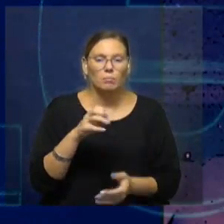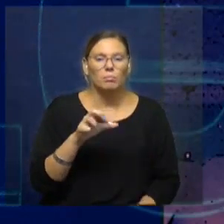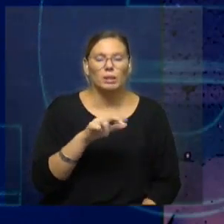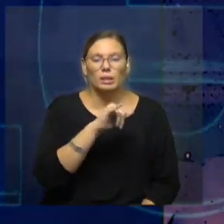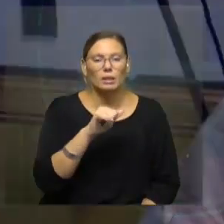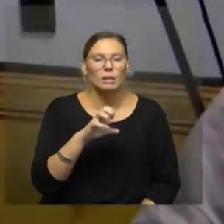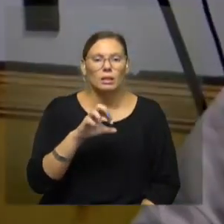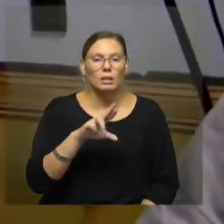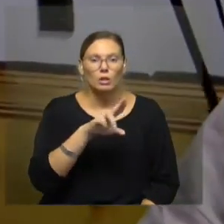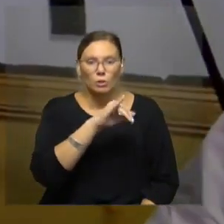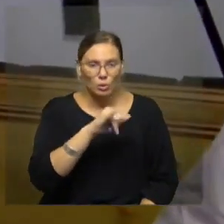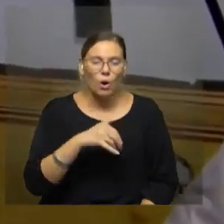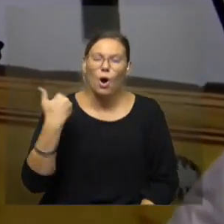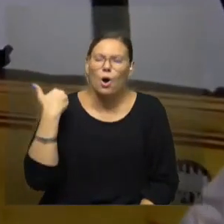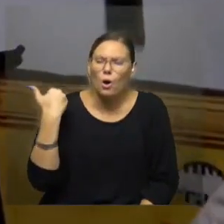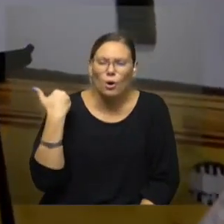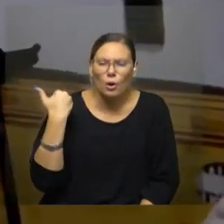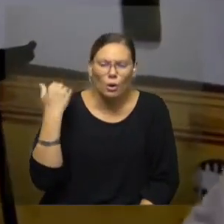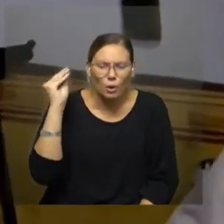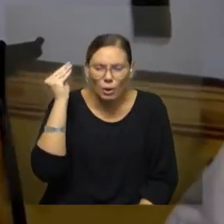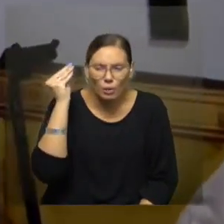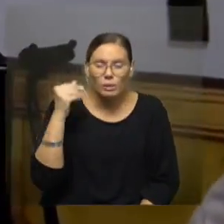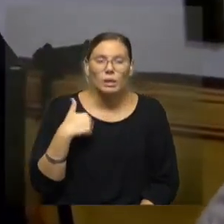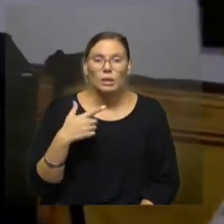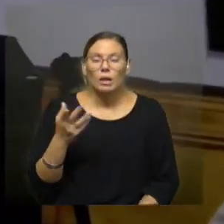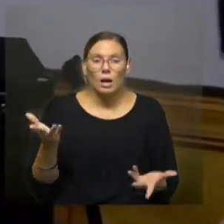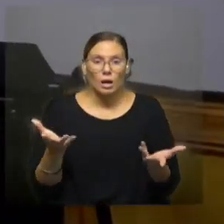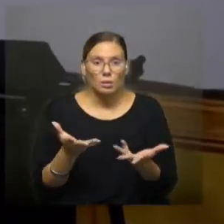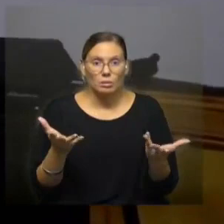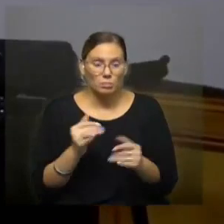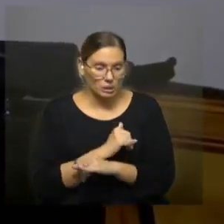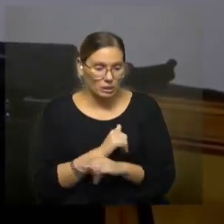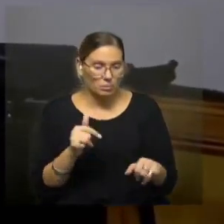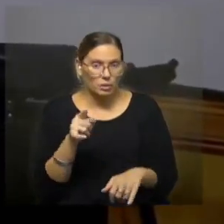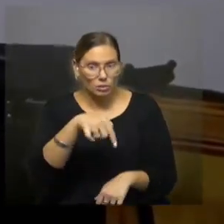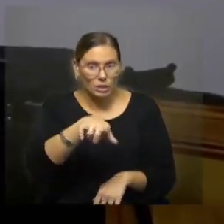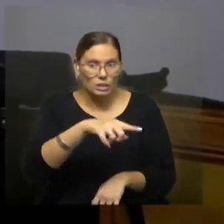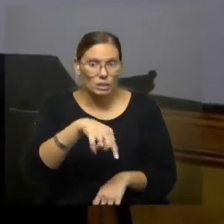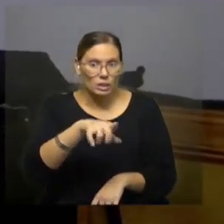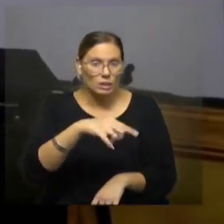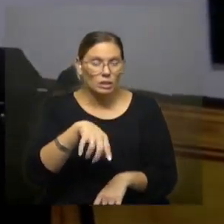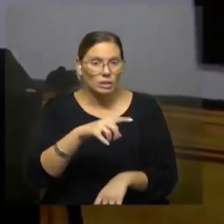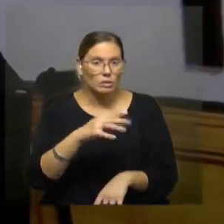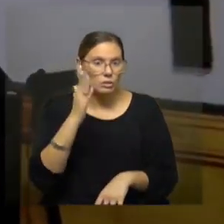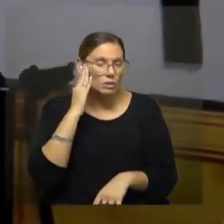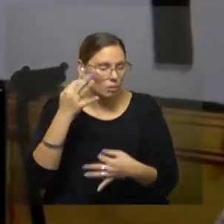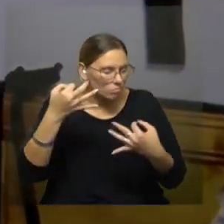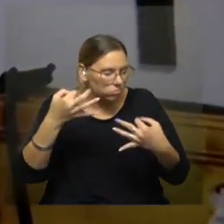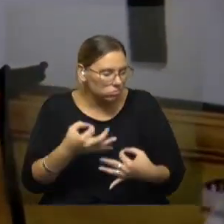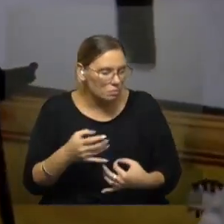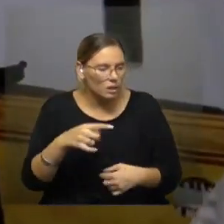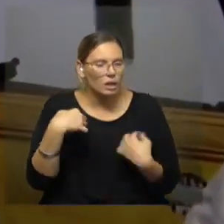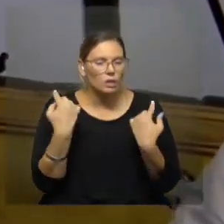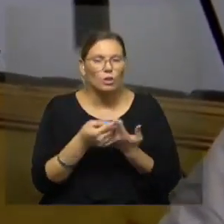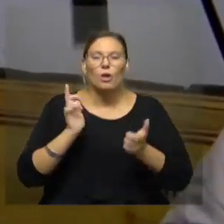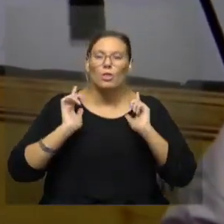dijeron, sí, muy joven. Y bueno, nada, voy a darles el pase, voy a cerrar el móvil con ellos haciendo lo que saben hacer muy bien para que todos y todas